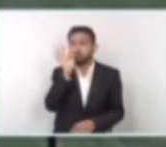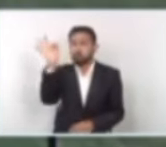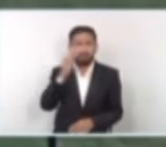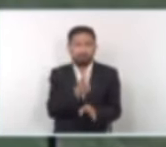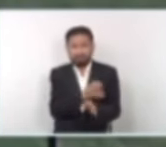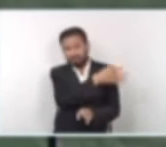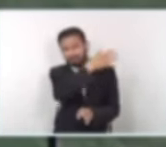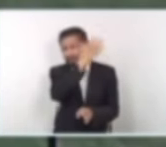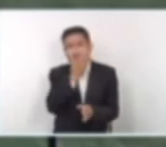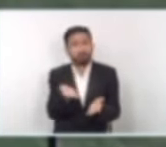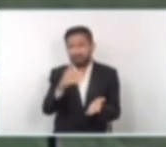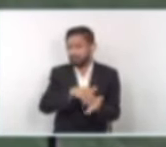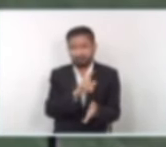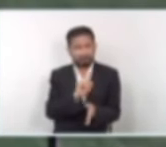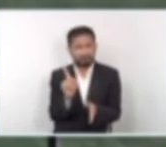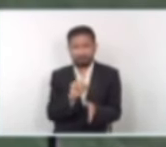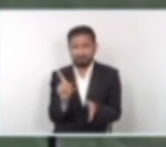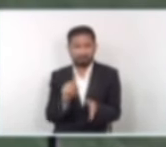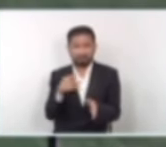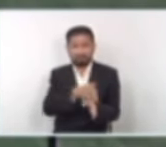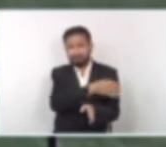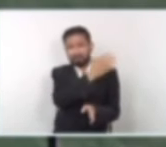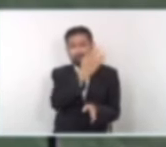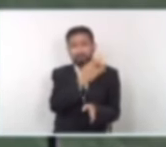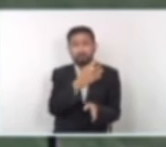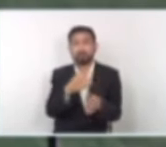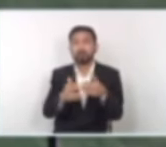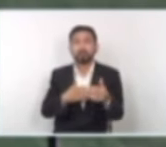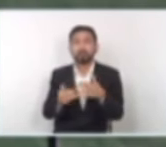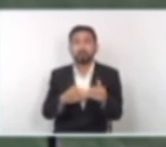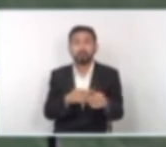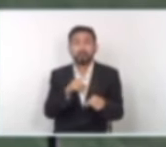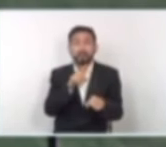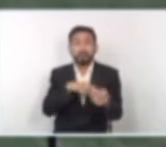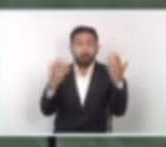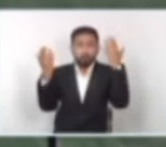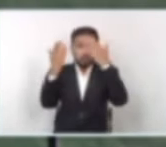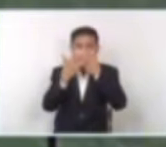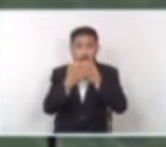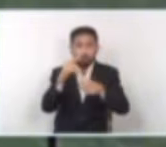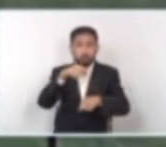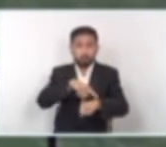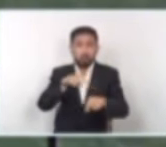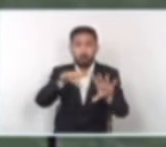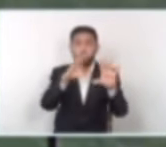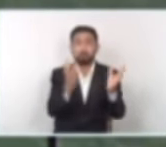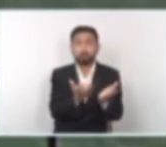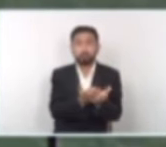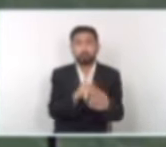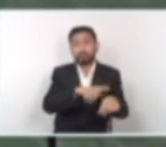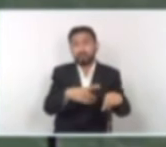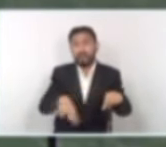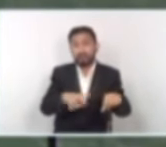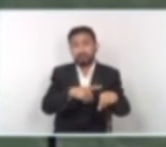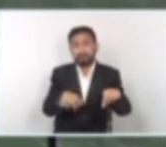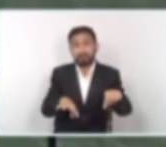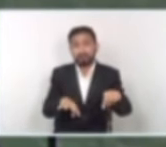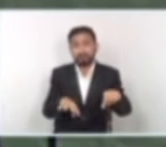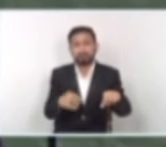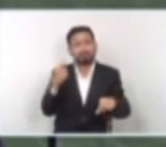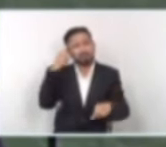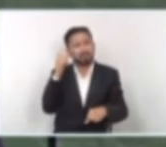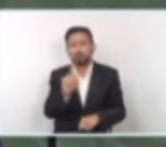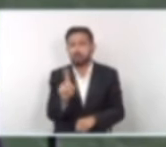volver. Tal vez sea demasiado tarde para evitar los tiempos oscuros que enfrenta nuestro mundo hoy, pero no es demasiado